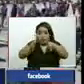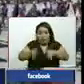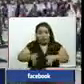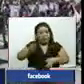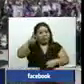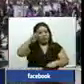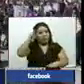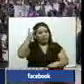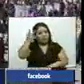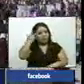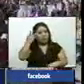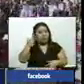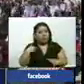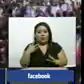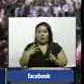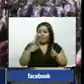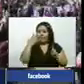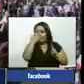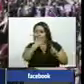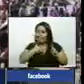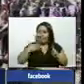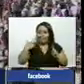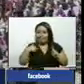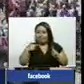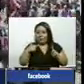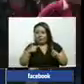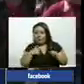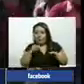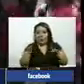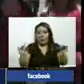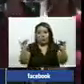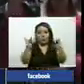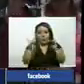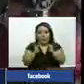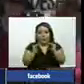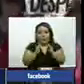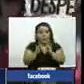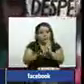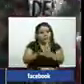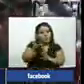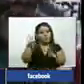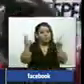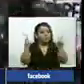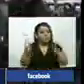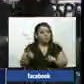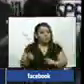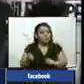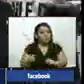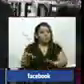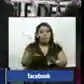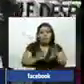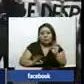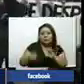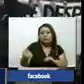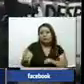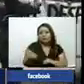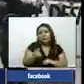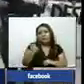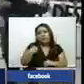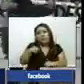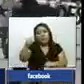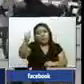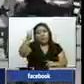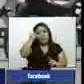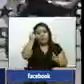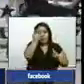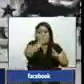que el presidente intentaba mostrar de Chile como un oasis de estabilidad regional y desarrollo económico. Y aunque algunos creen que podría afectar la reputación